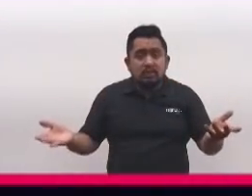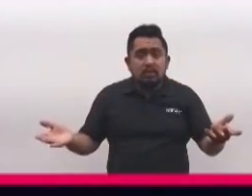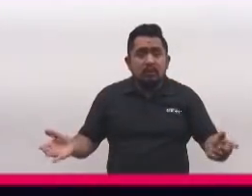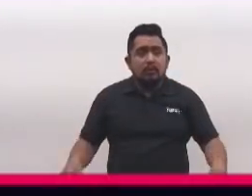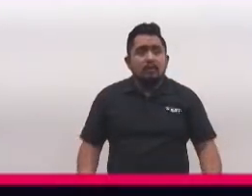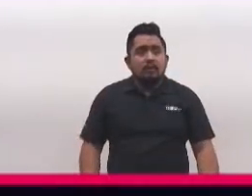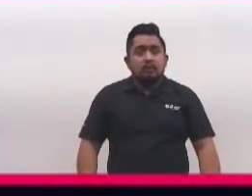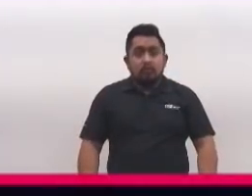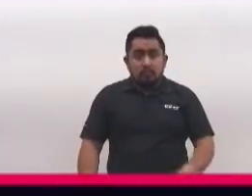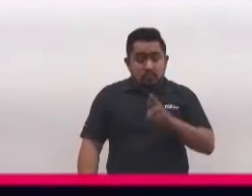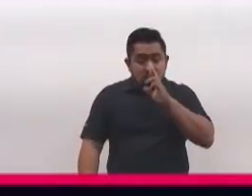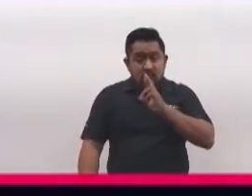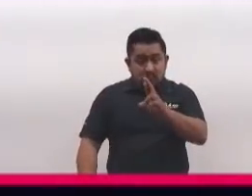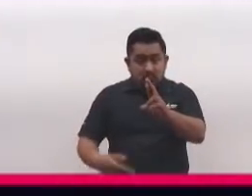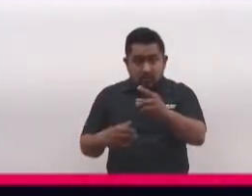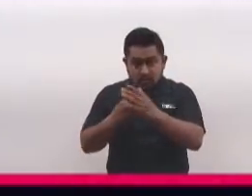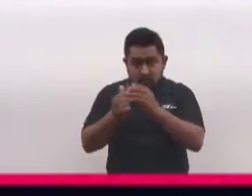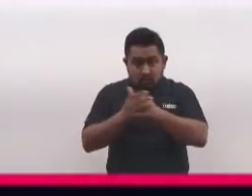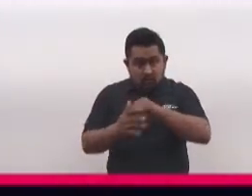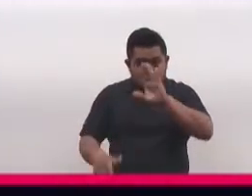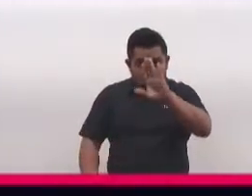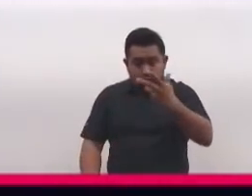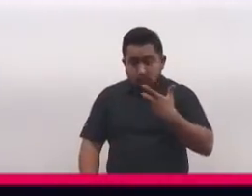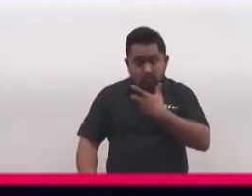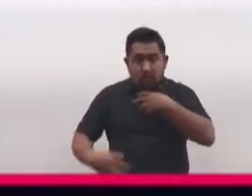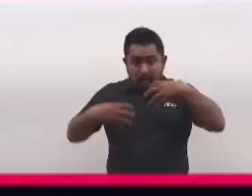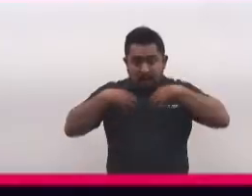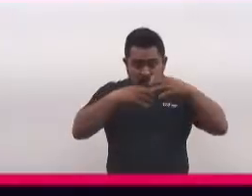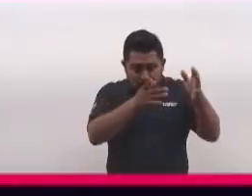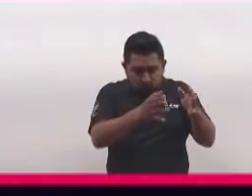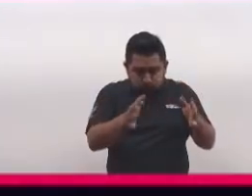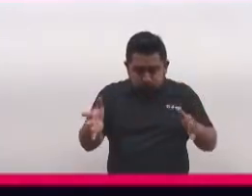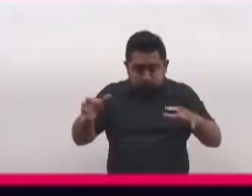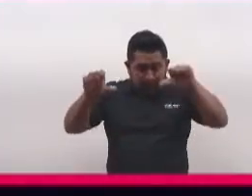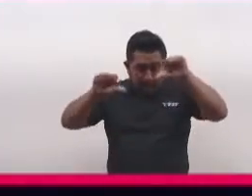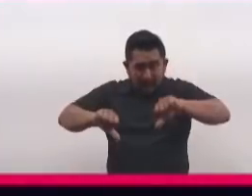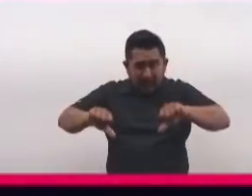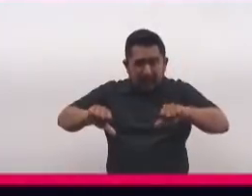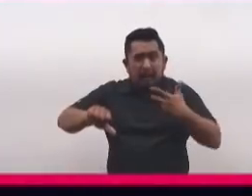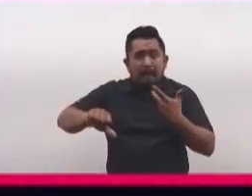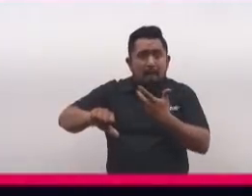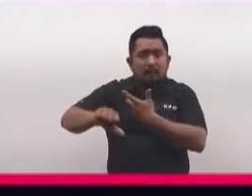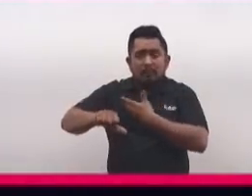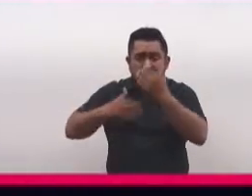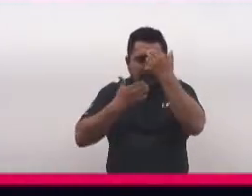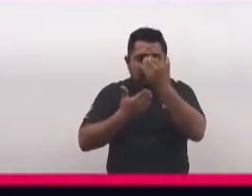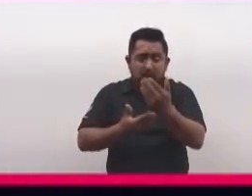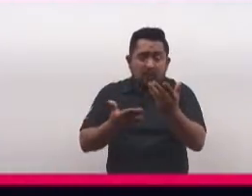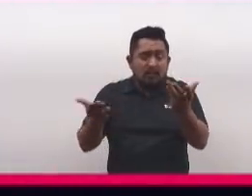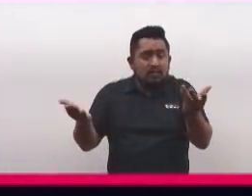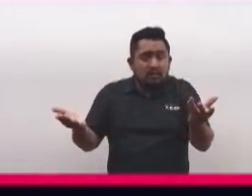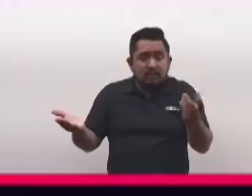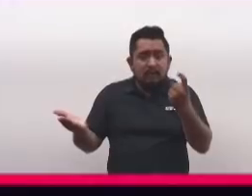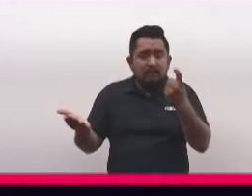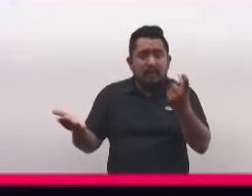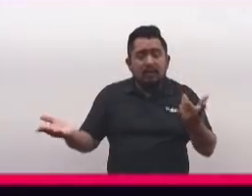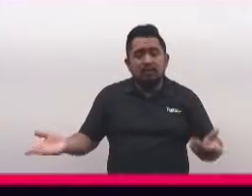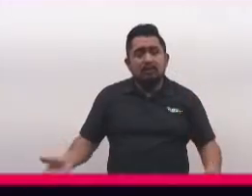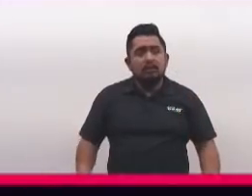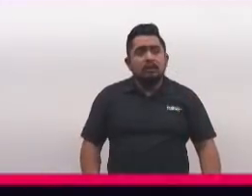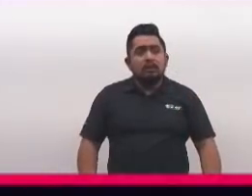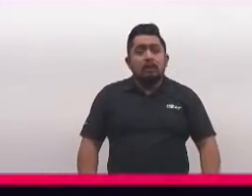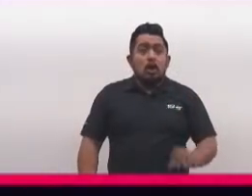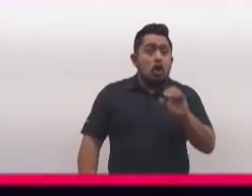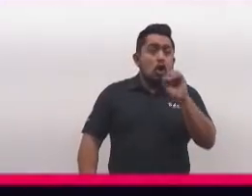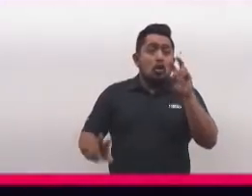quieres una respuesta a lo que no está pasando porque la estamos pasando mal porque no tenemos vida porque estamos siendo desobedientes o en las